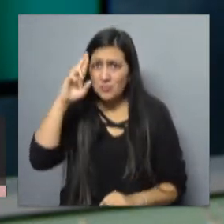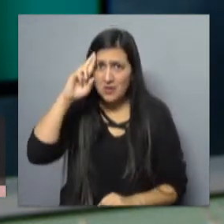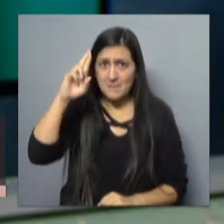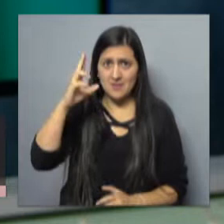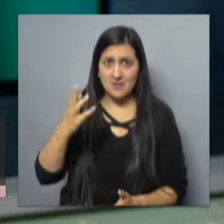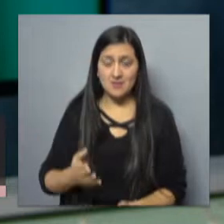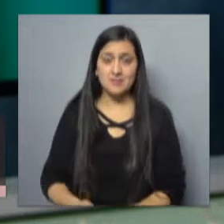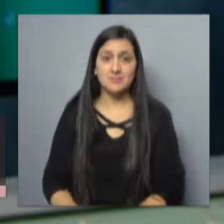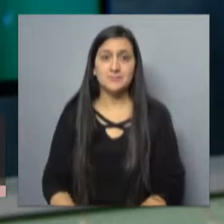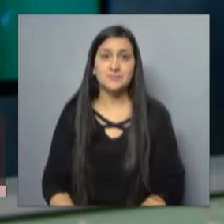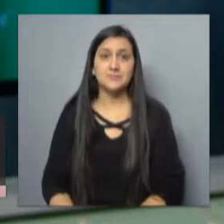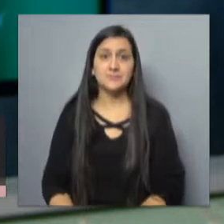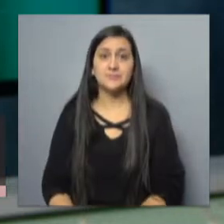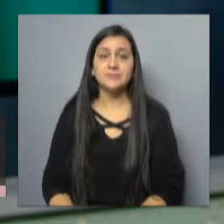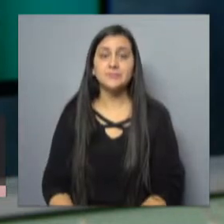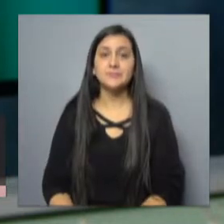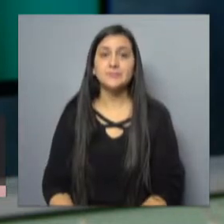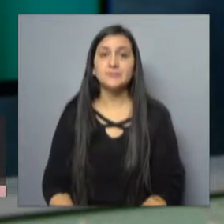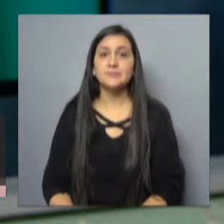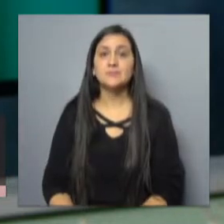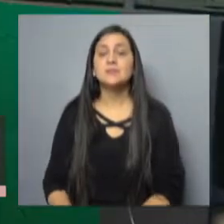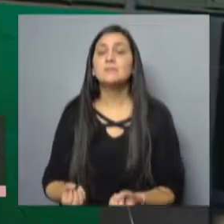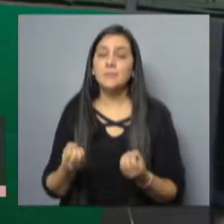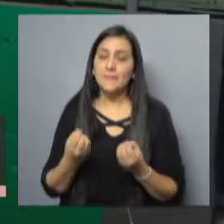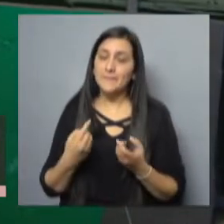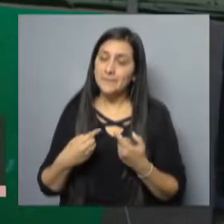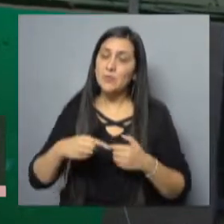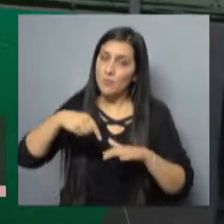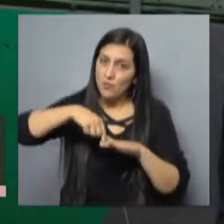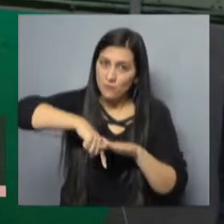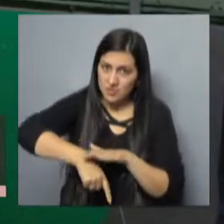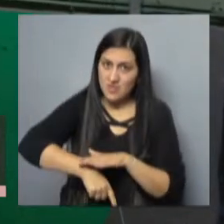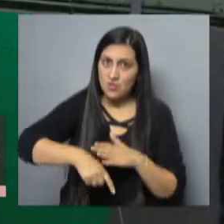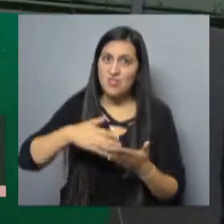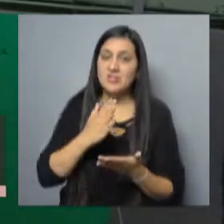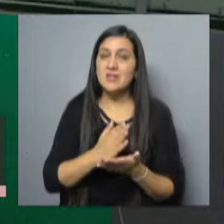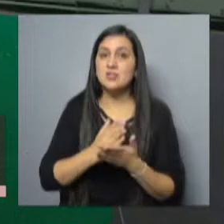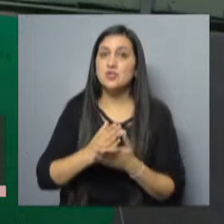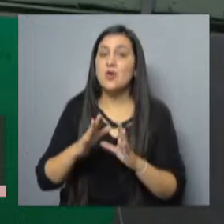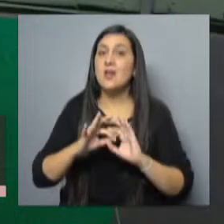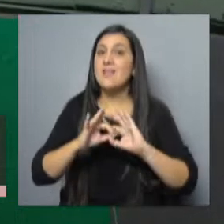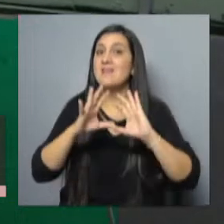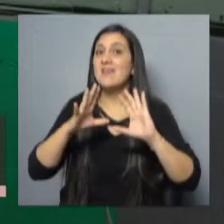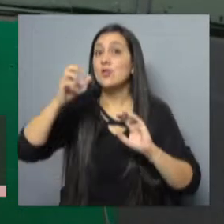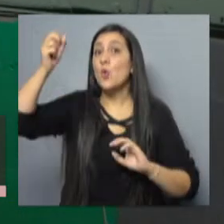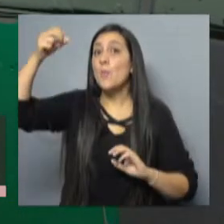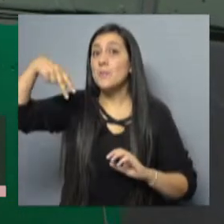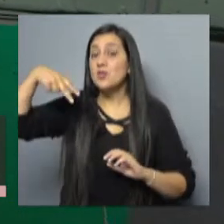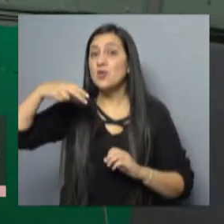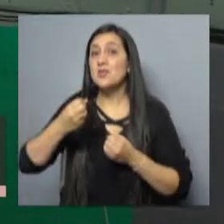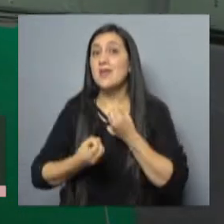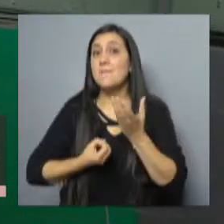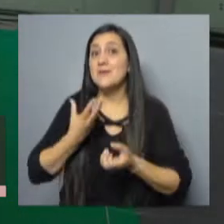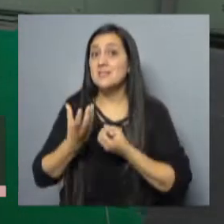para esto pero entorno profundizando un poquito más en el derecho a la libertad de opinión y de expresión